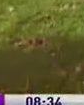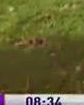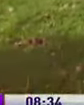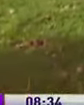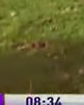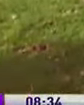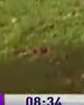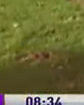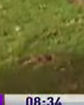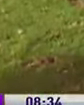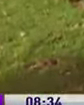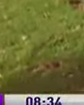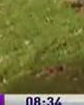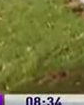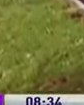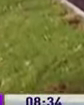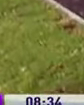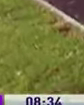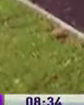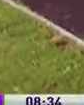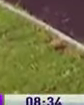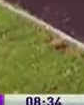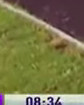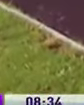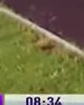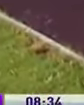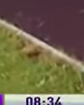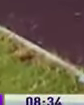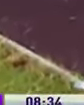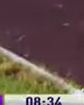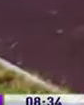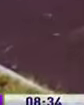O sea, tengo la correita para. O sea, le voy a dar si no ha traído